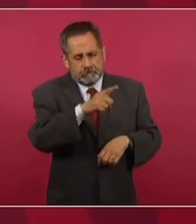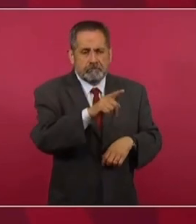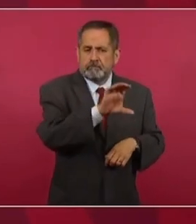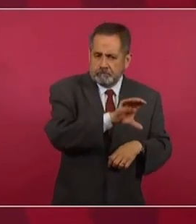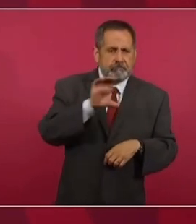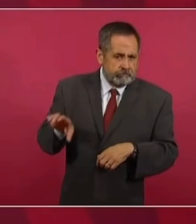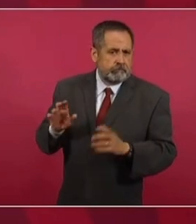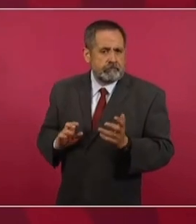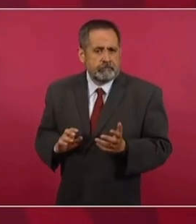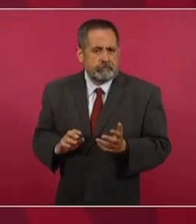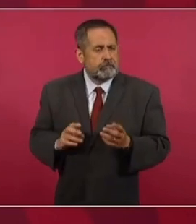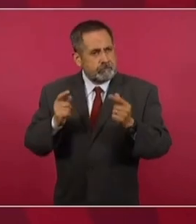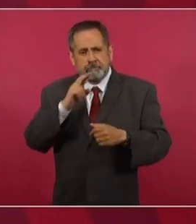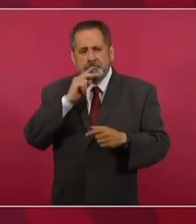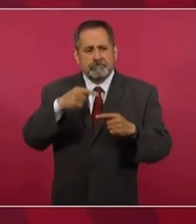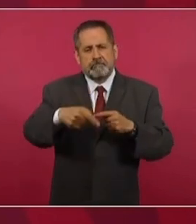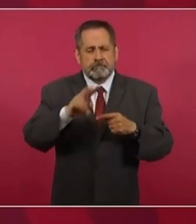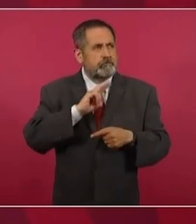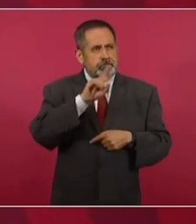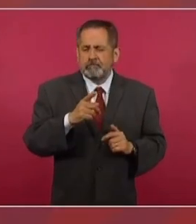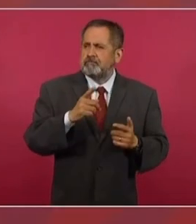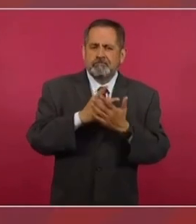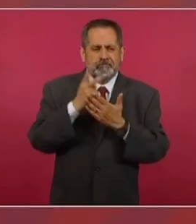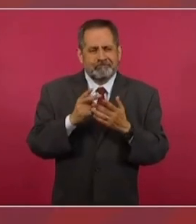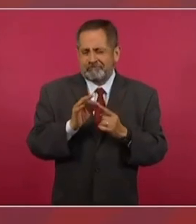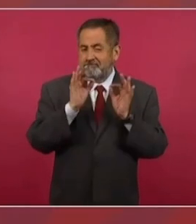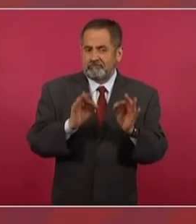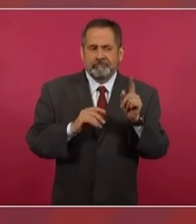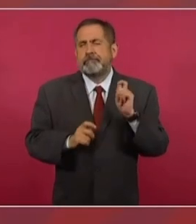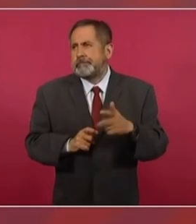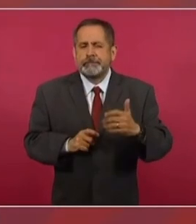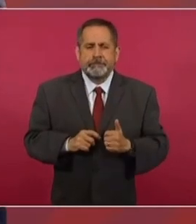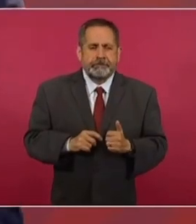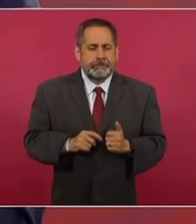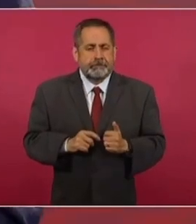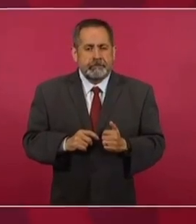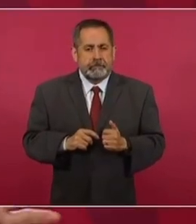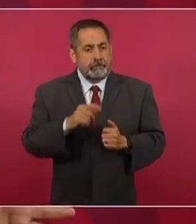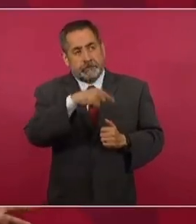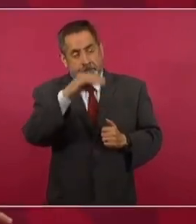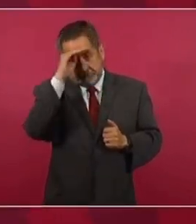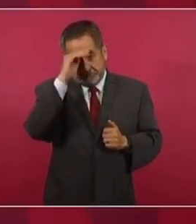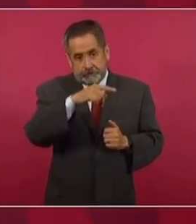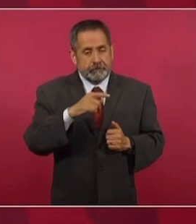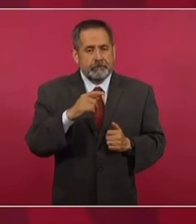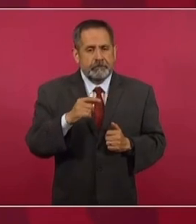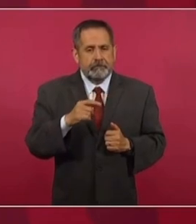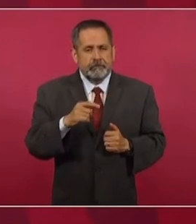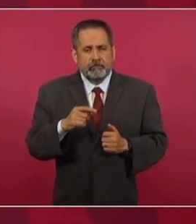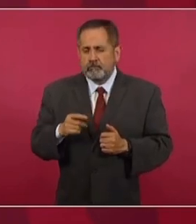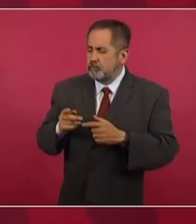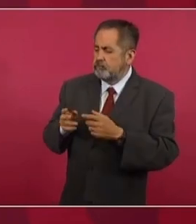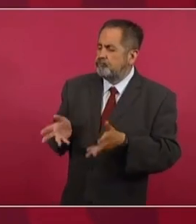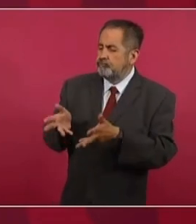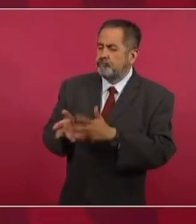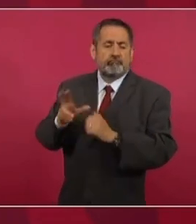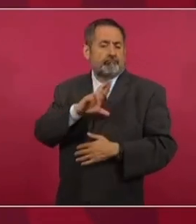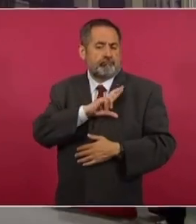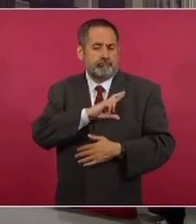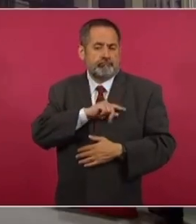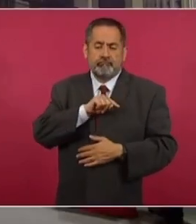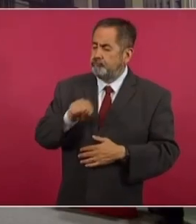con respeto, prontitud, invierta. Ellos piensan que basta con promover la inversión